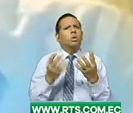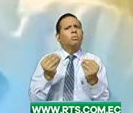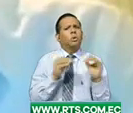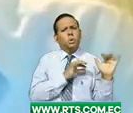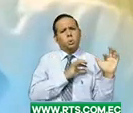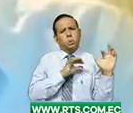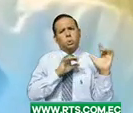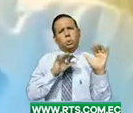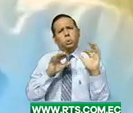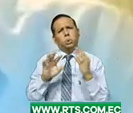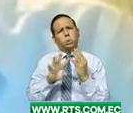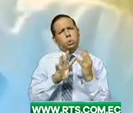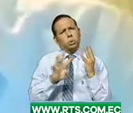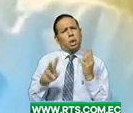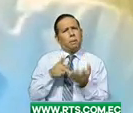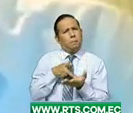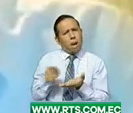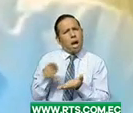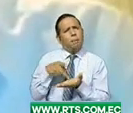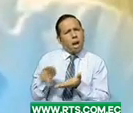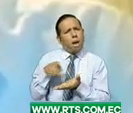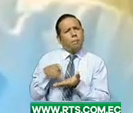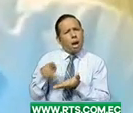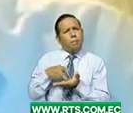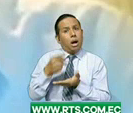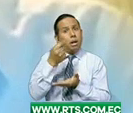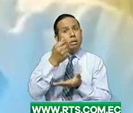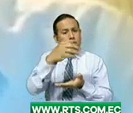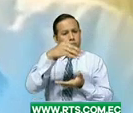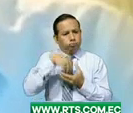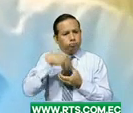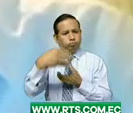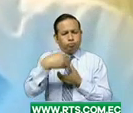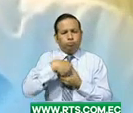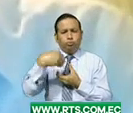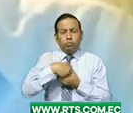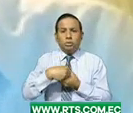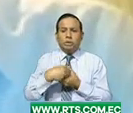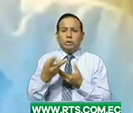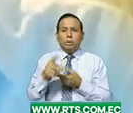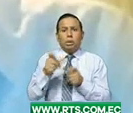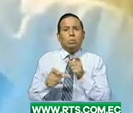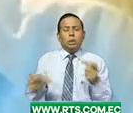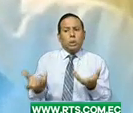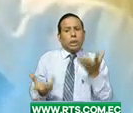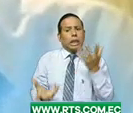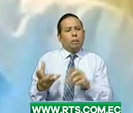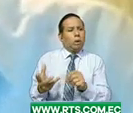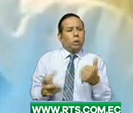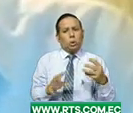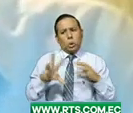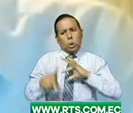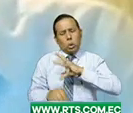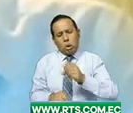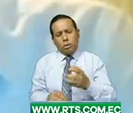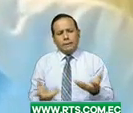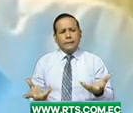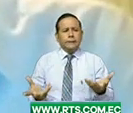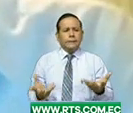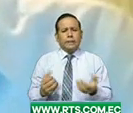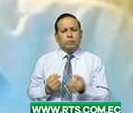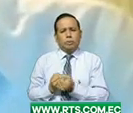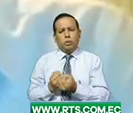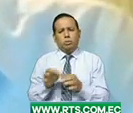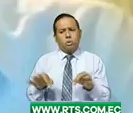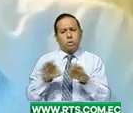tenemos a diario, tenemos que tomar todos los recaudos necesarios para que ellos se sientan seguros y podamos continuar con nuestro trabajo